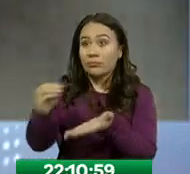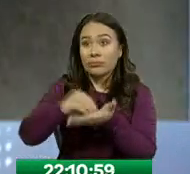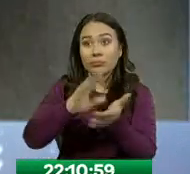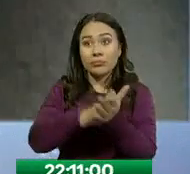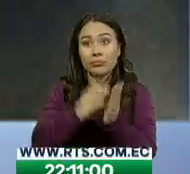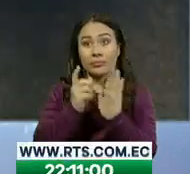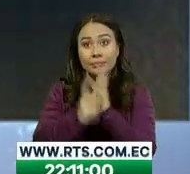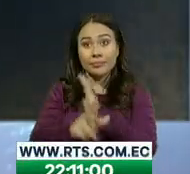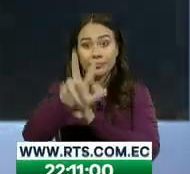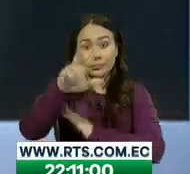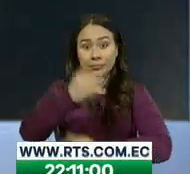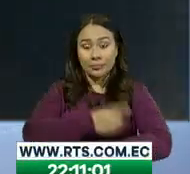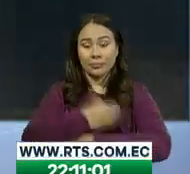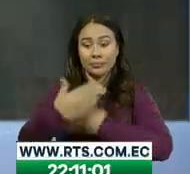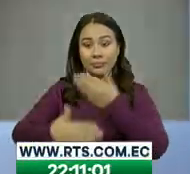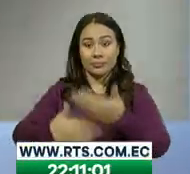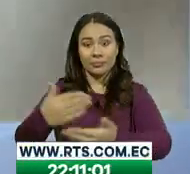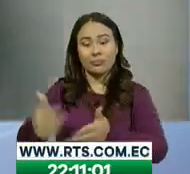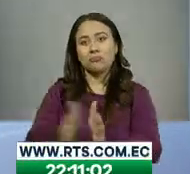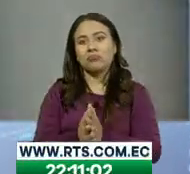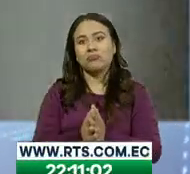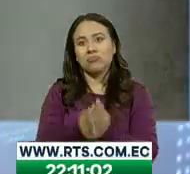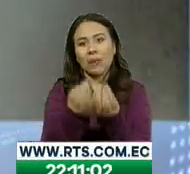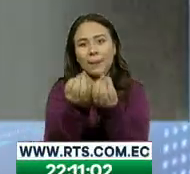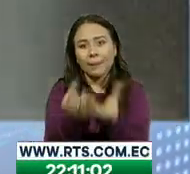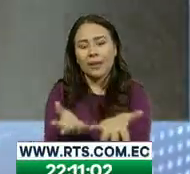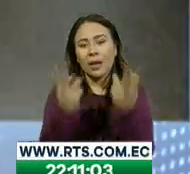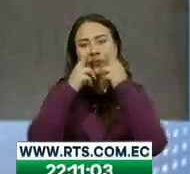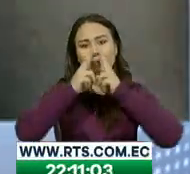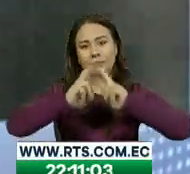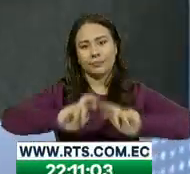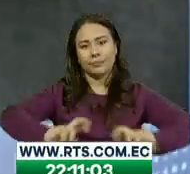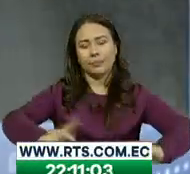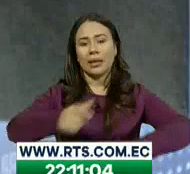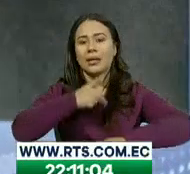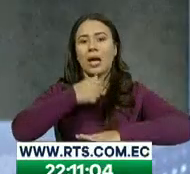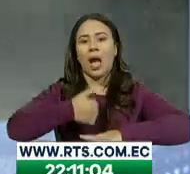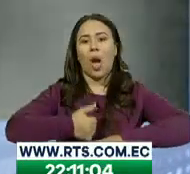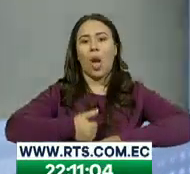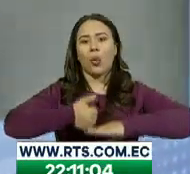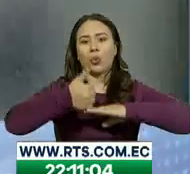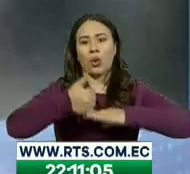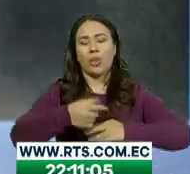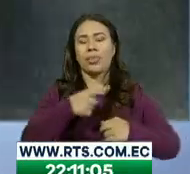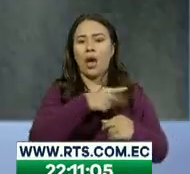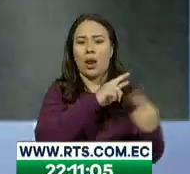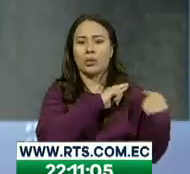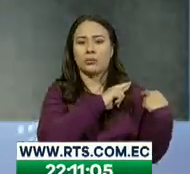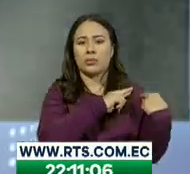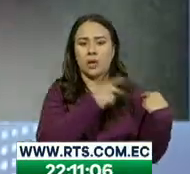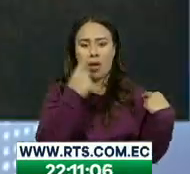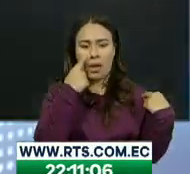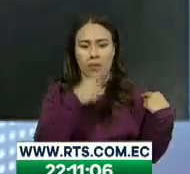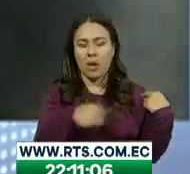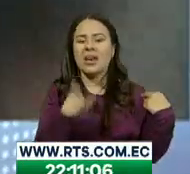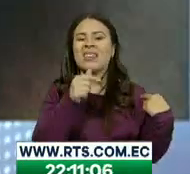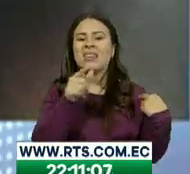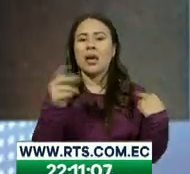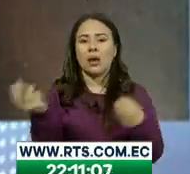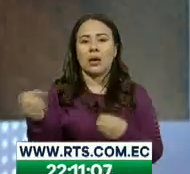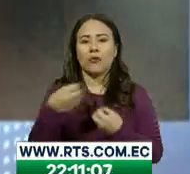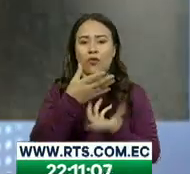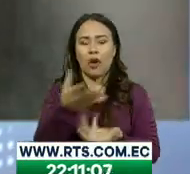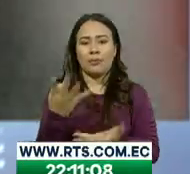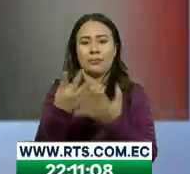después de los 3 días que ha pasado este evento, pues irán a investigaciones y la autoridad competente será quien el determine a qué persona detener. Igual ustedes